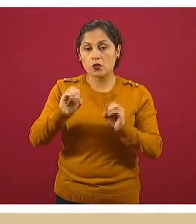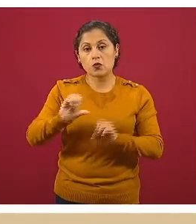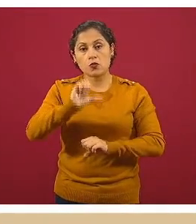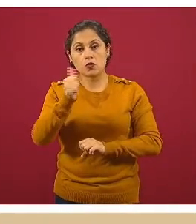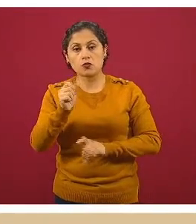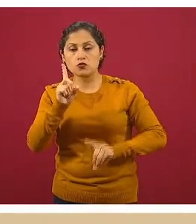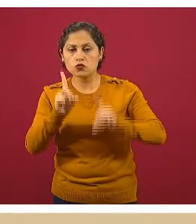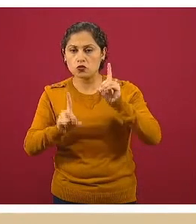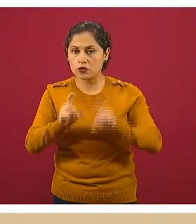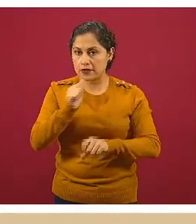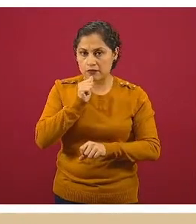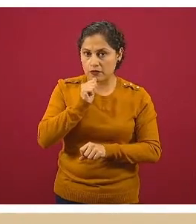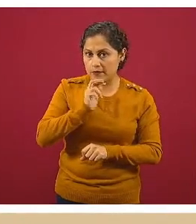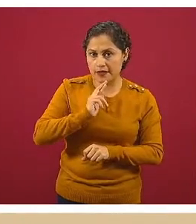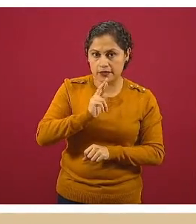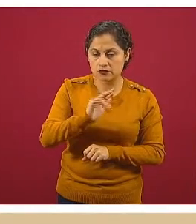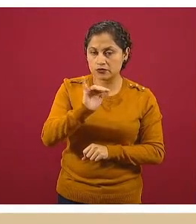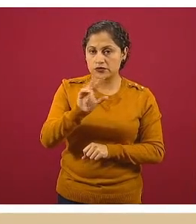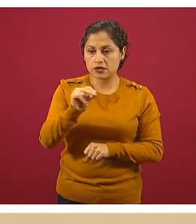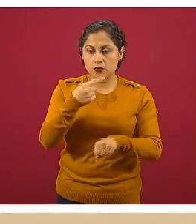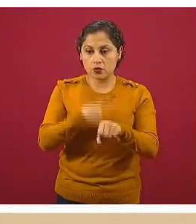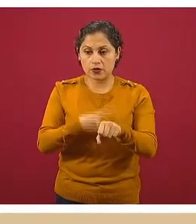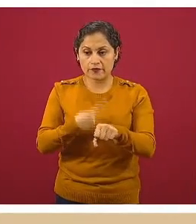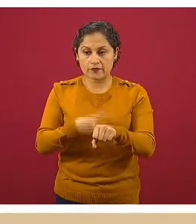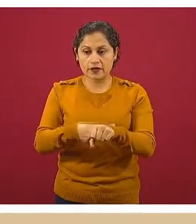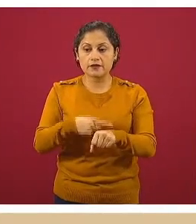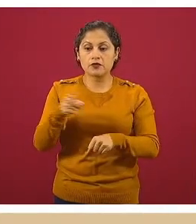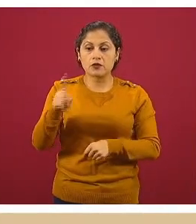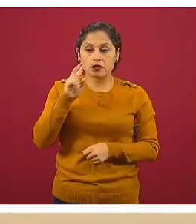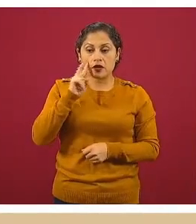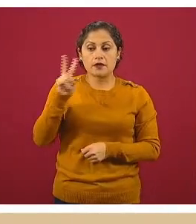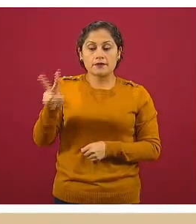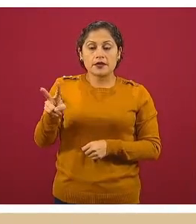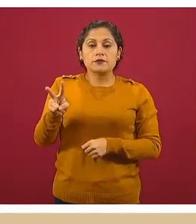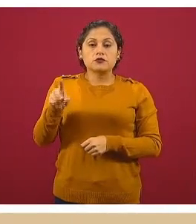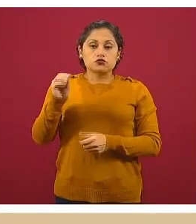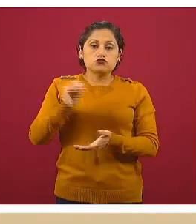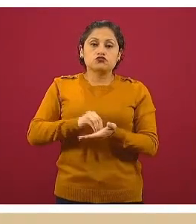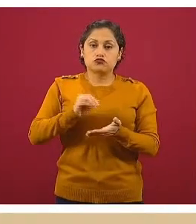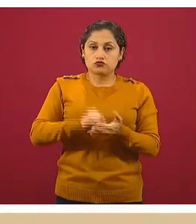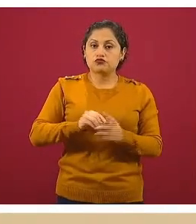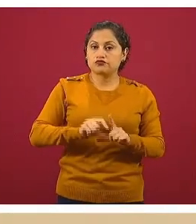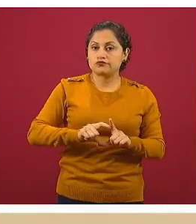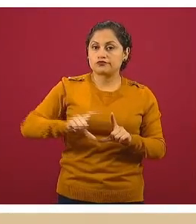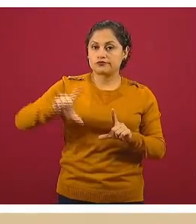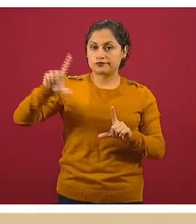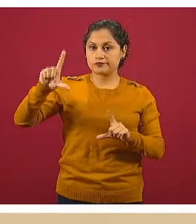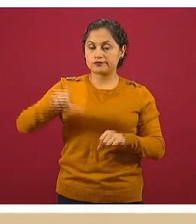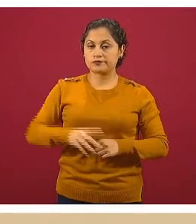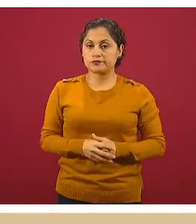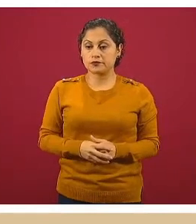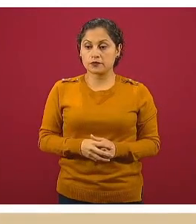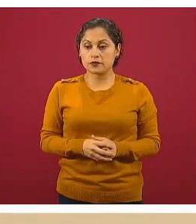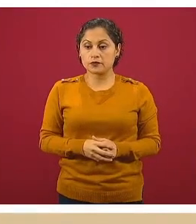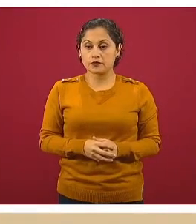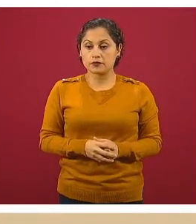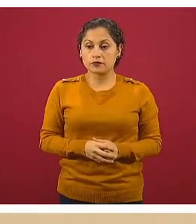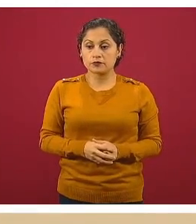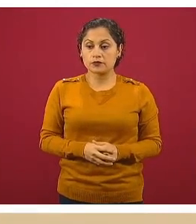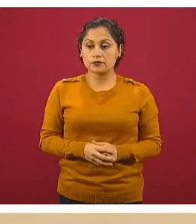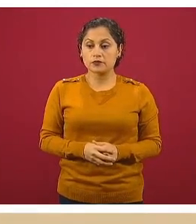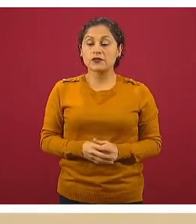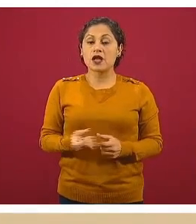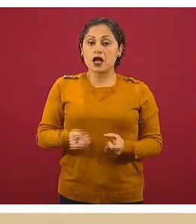nos permite ver que la tendencia se mantiene y continúa todavía ascendente. Si bien es cierto,